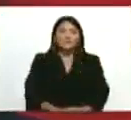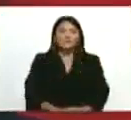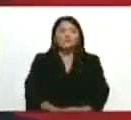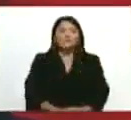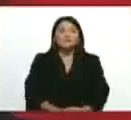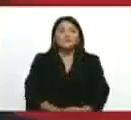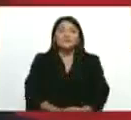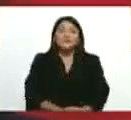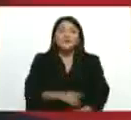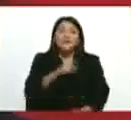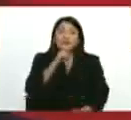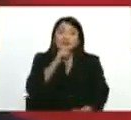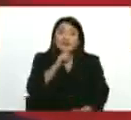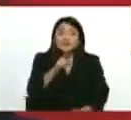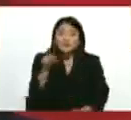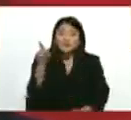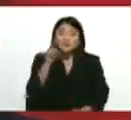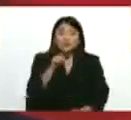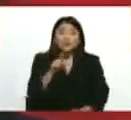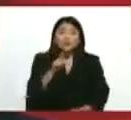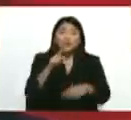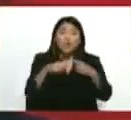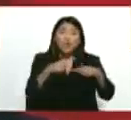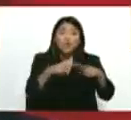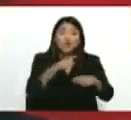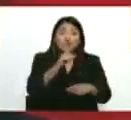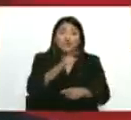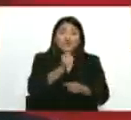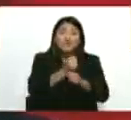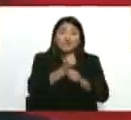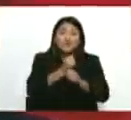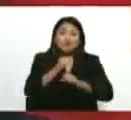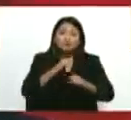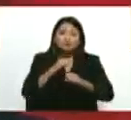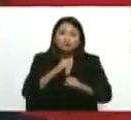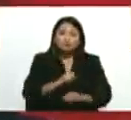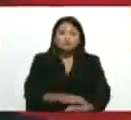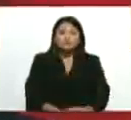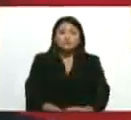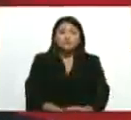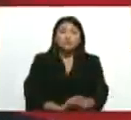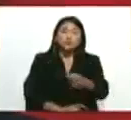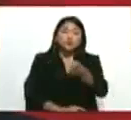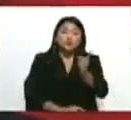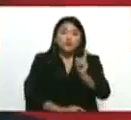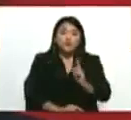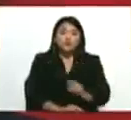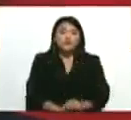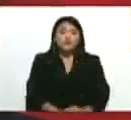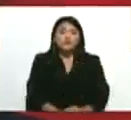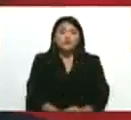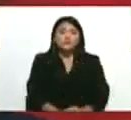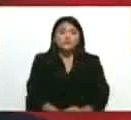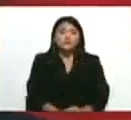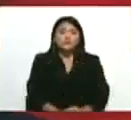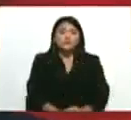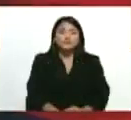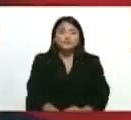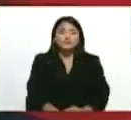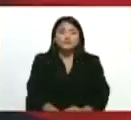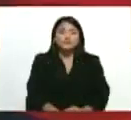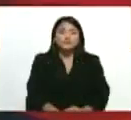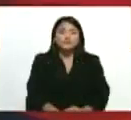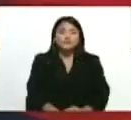Ese es un trabajo de todos los santos días. Y ustedes como jefe de calle, yo recibí varios ahí,